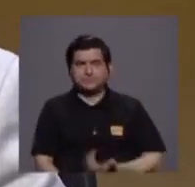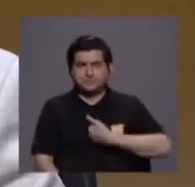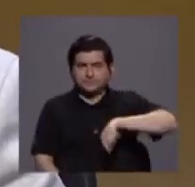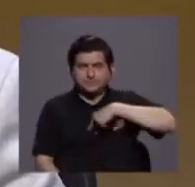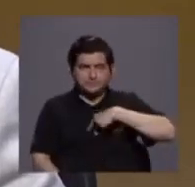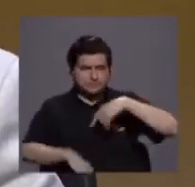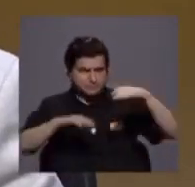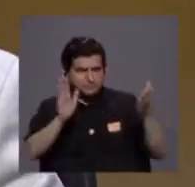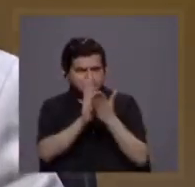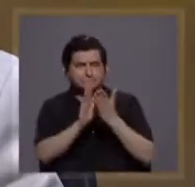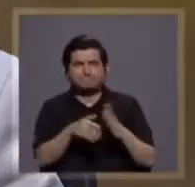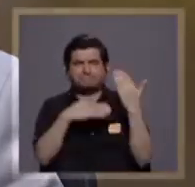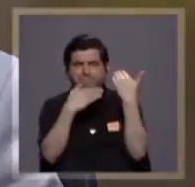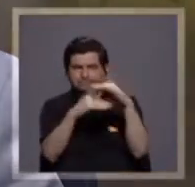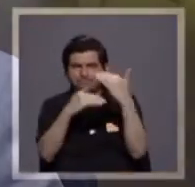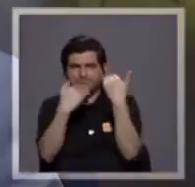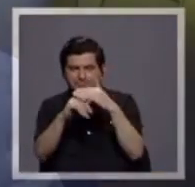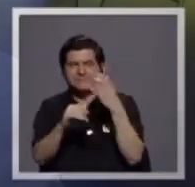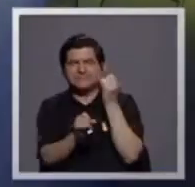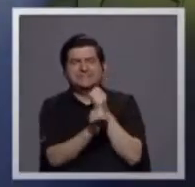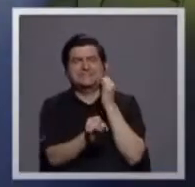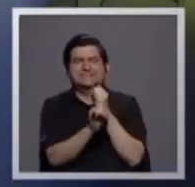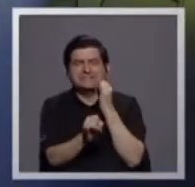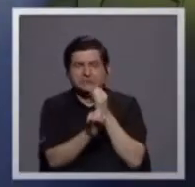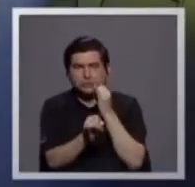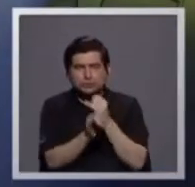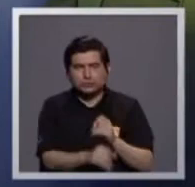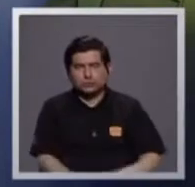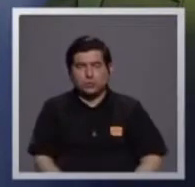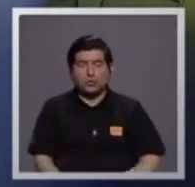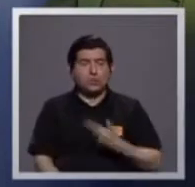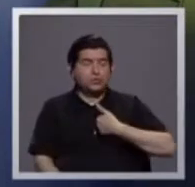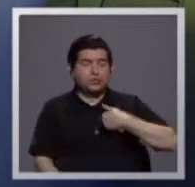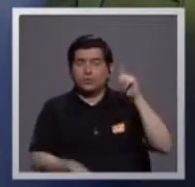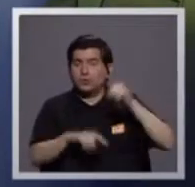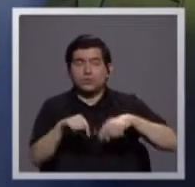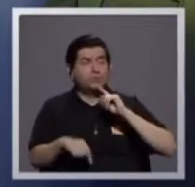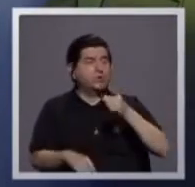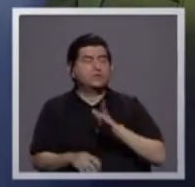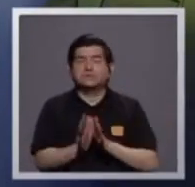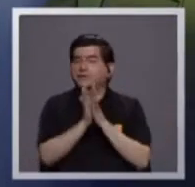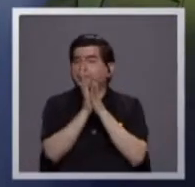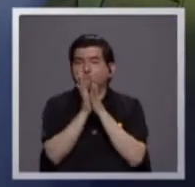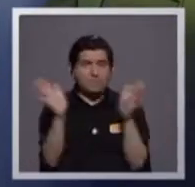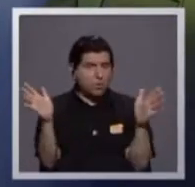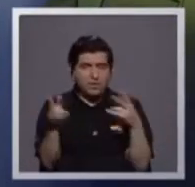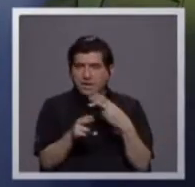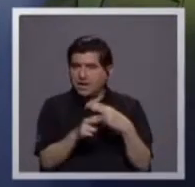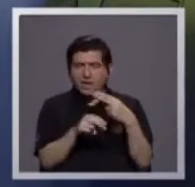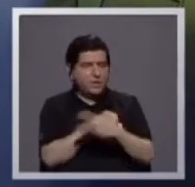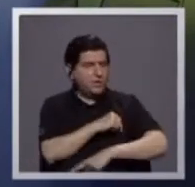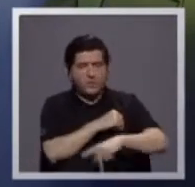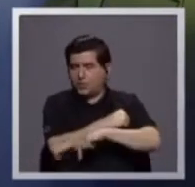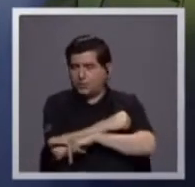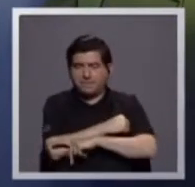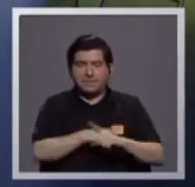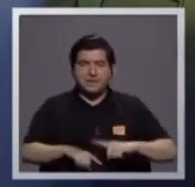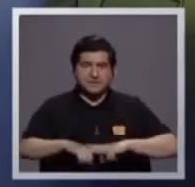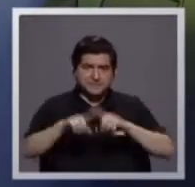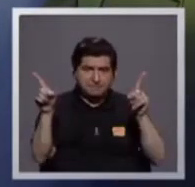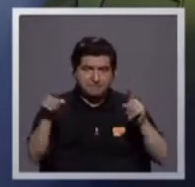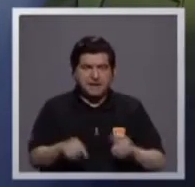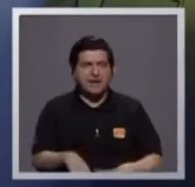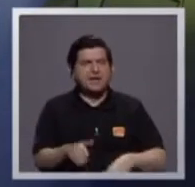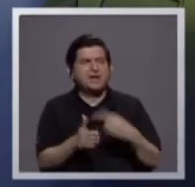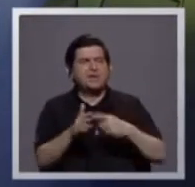experimentamos tiene que ver con restricciones en algunas instituciones. No puedo mencionar públicamente nombres de países, pero donde a